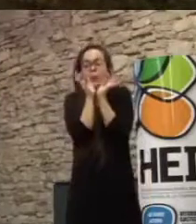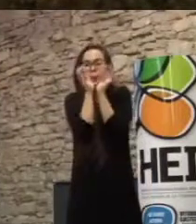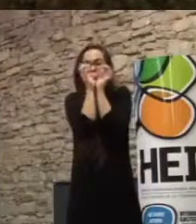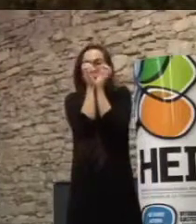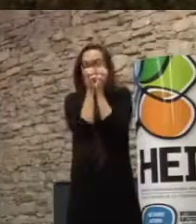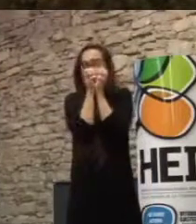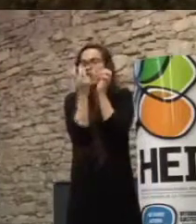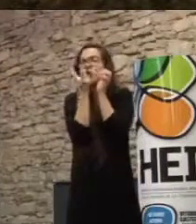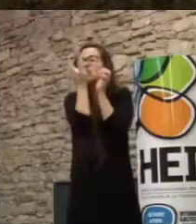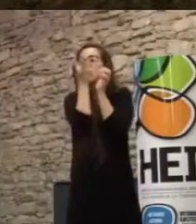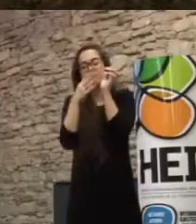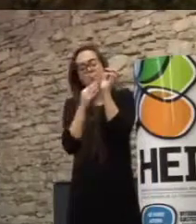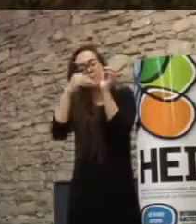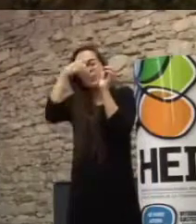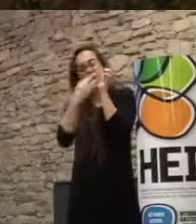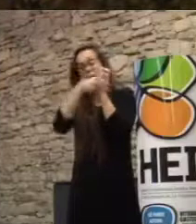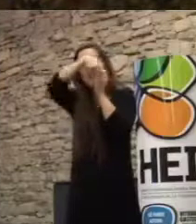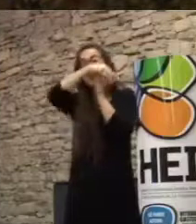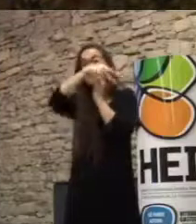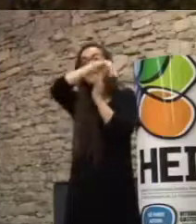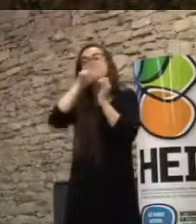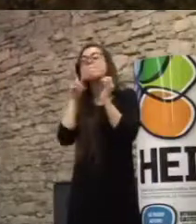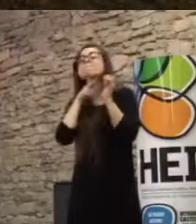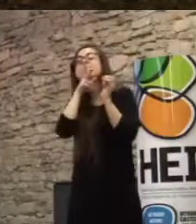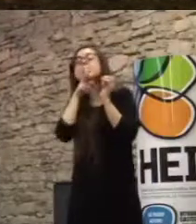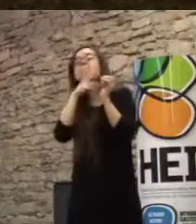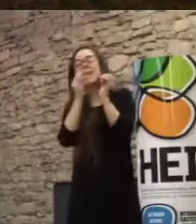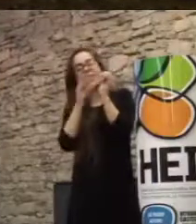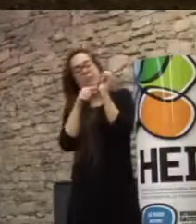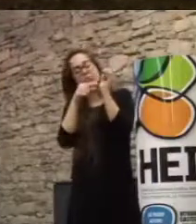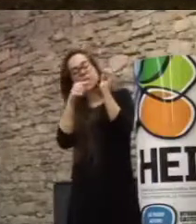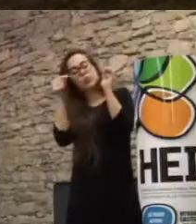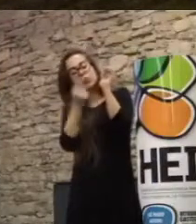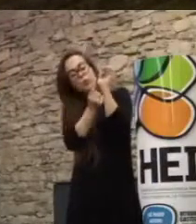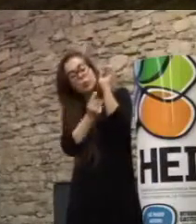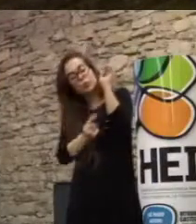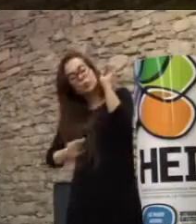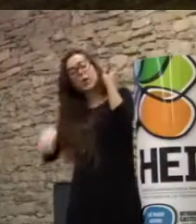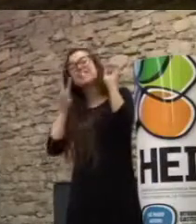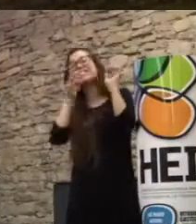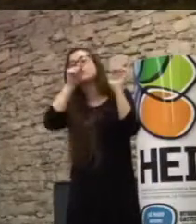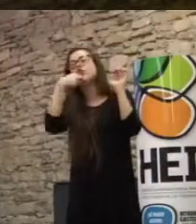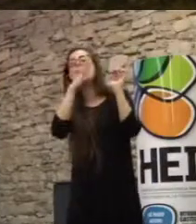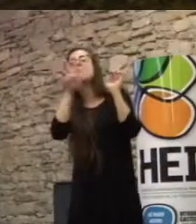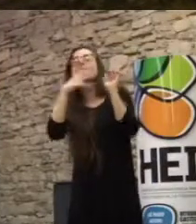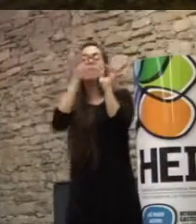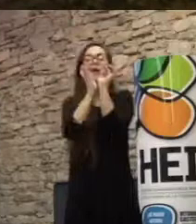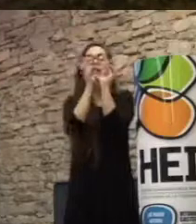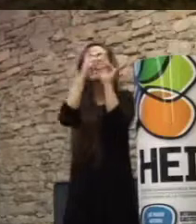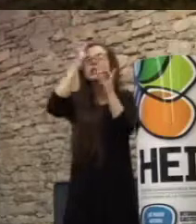por tres pétalos verdes tiene un tallo de unos 15 centímetros con 5 espinas y tres hojas verdes brillantes brillantes